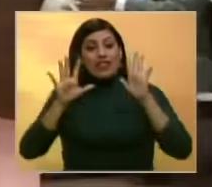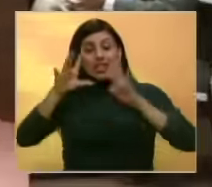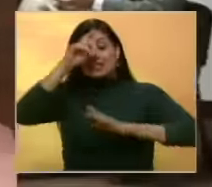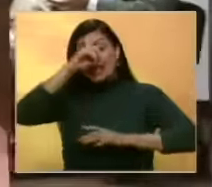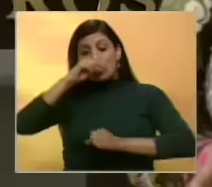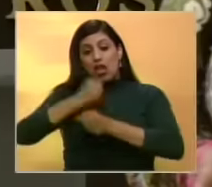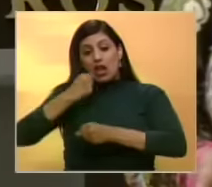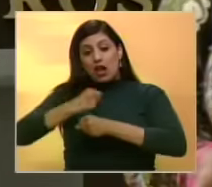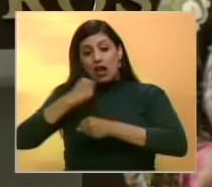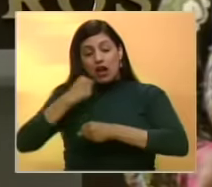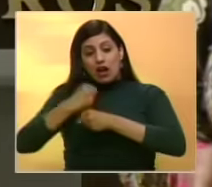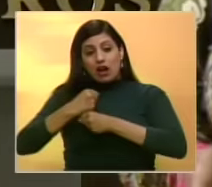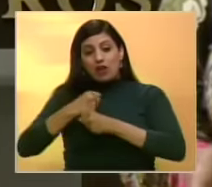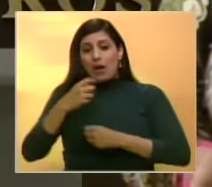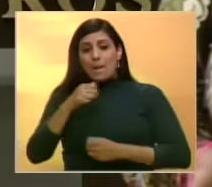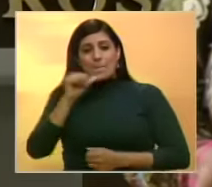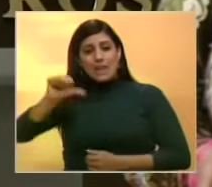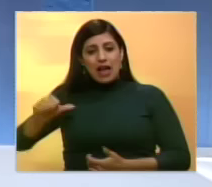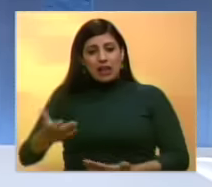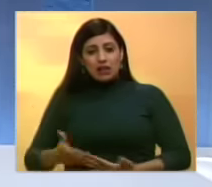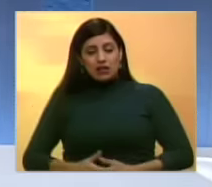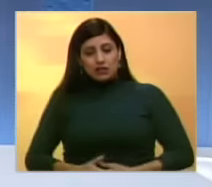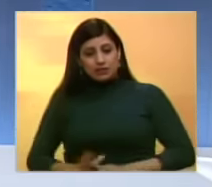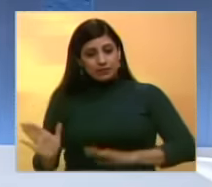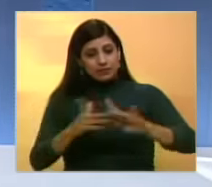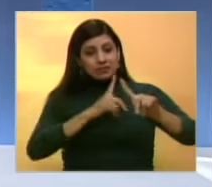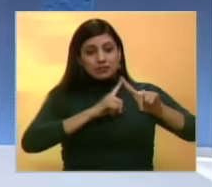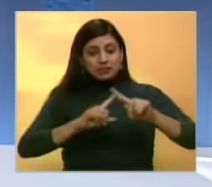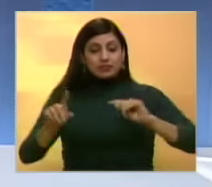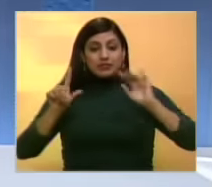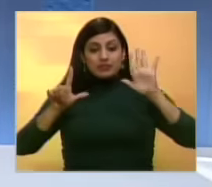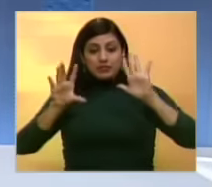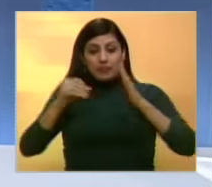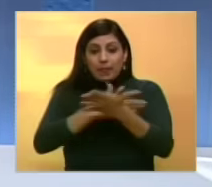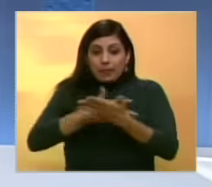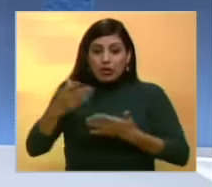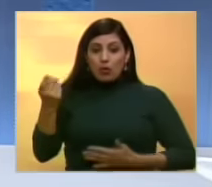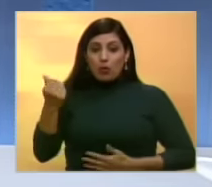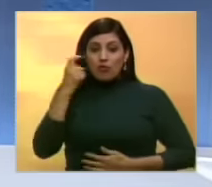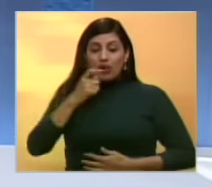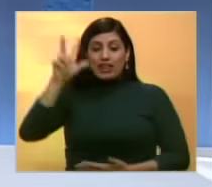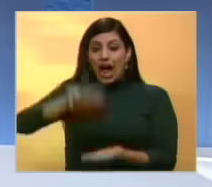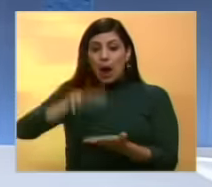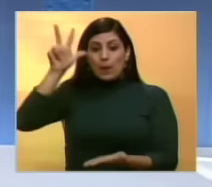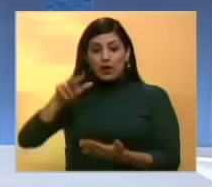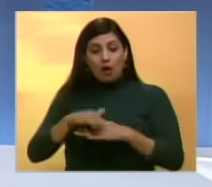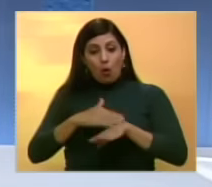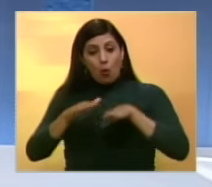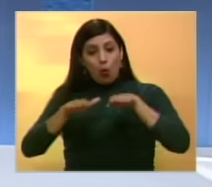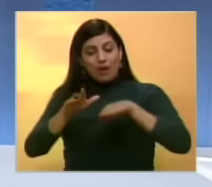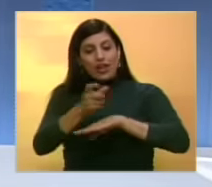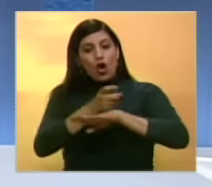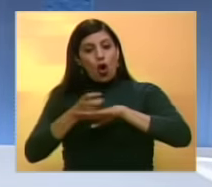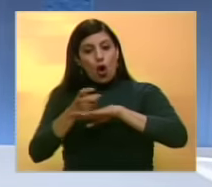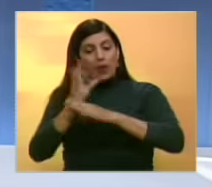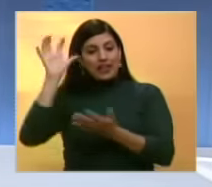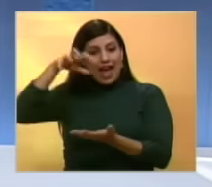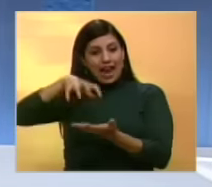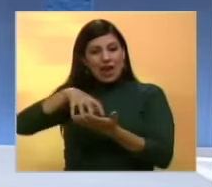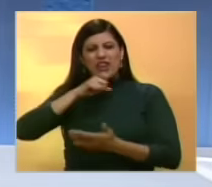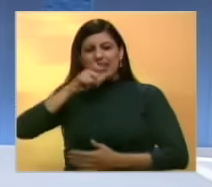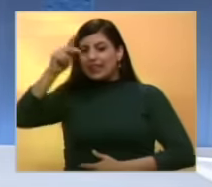años trabajando en condiciones desfavorables 70 millones de bolívares fueron aprobados este jueves por el gobernador de aragua